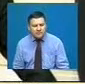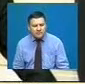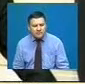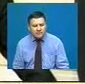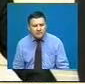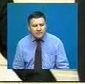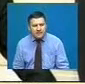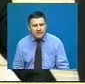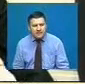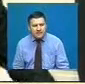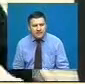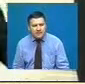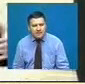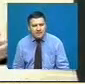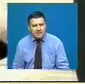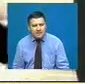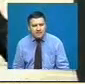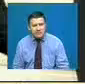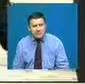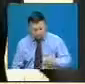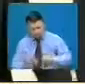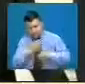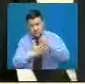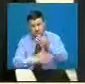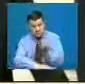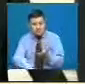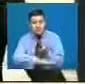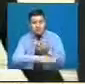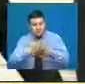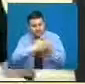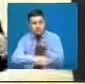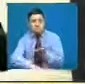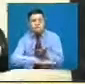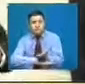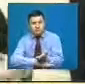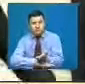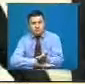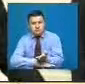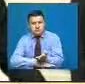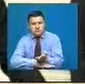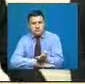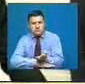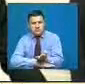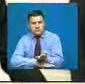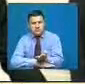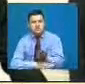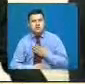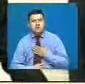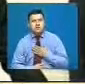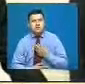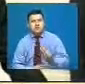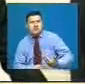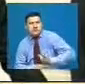Porque el país le exige a uno, el país espera de uno